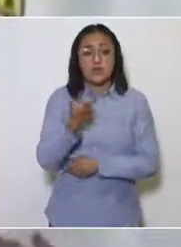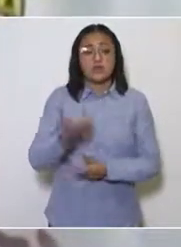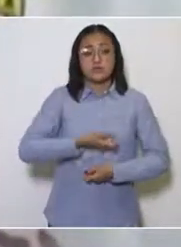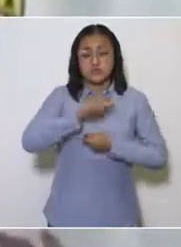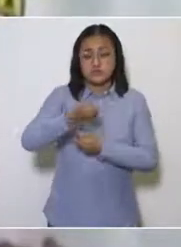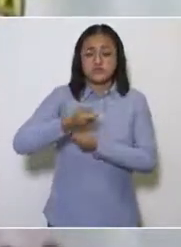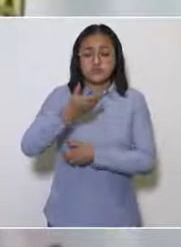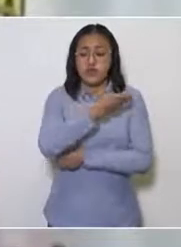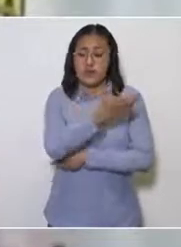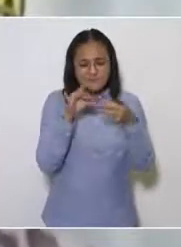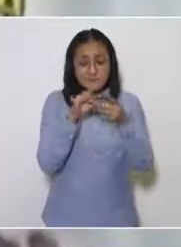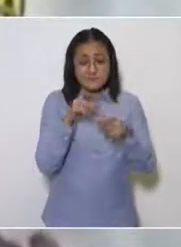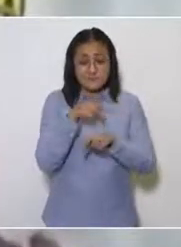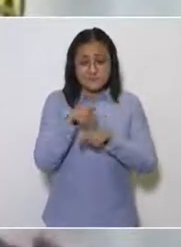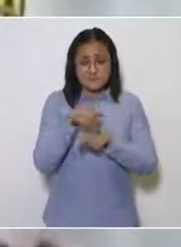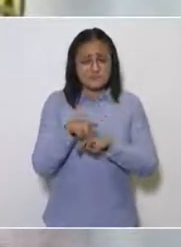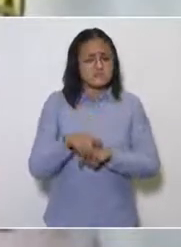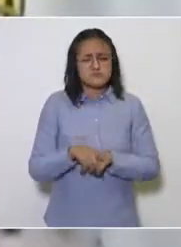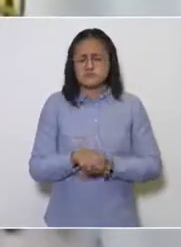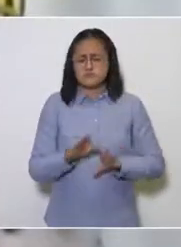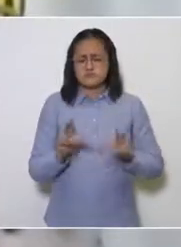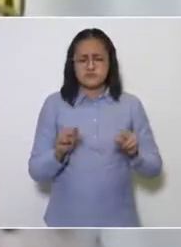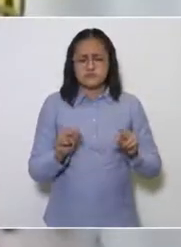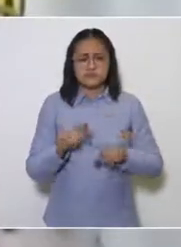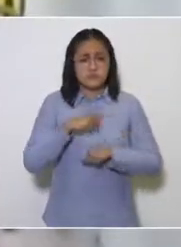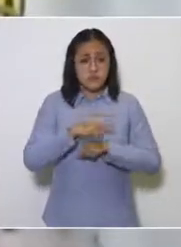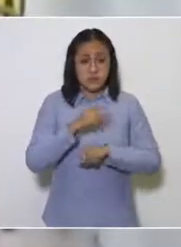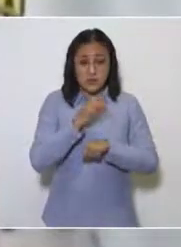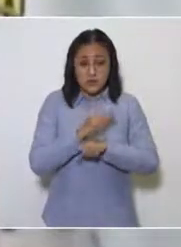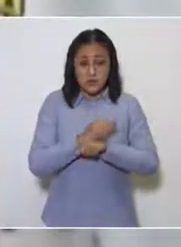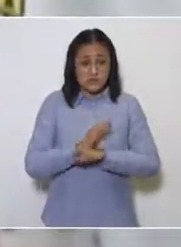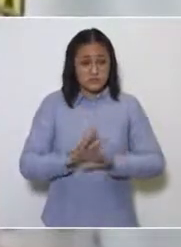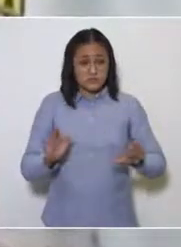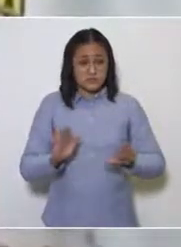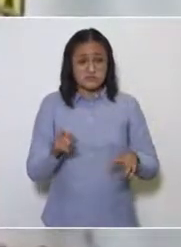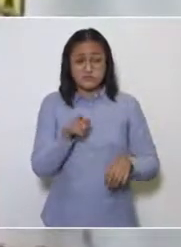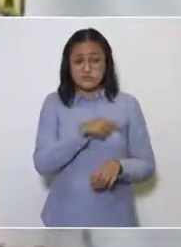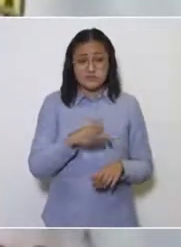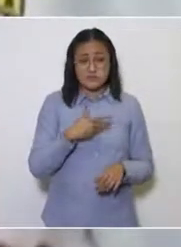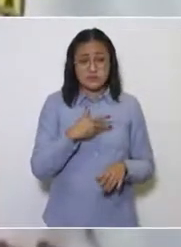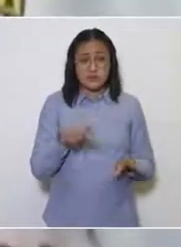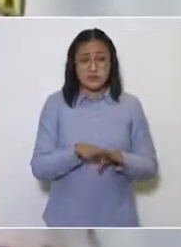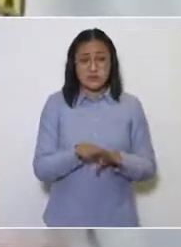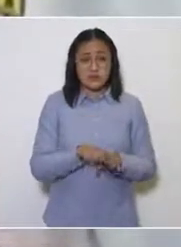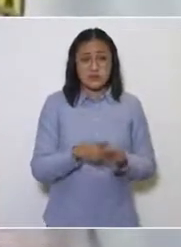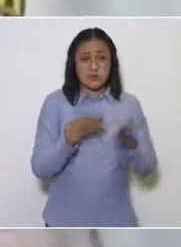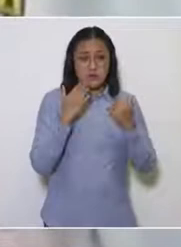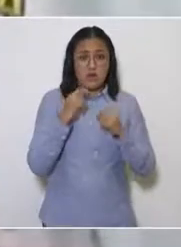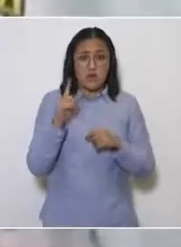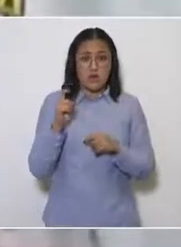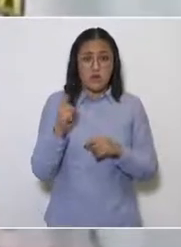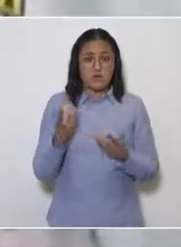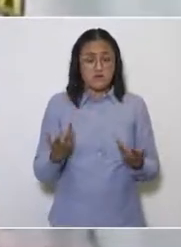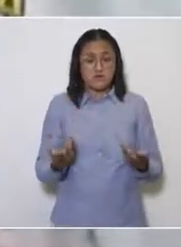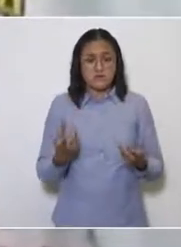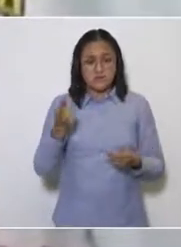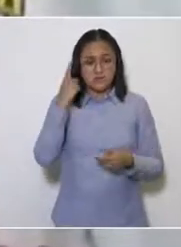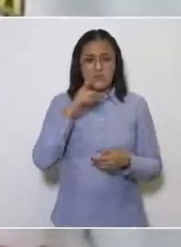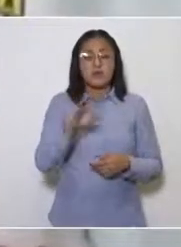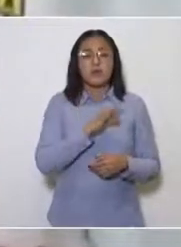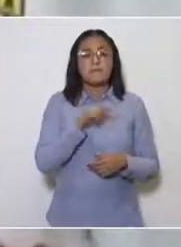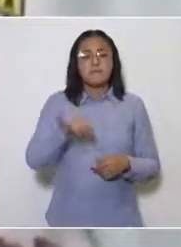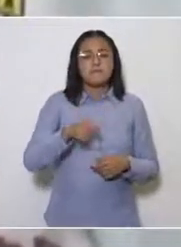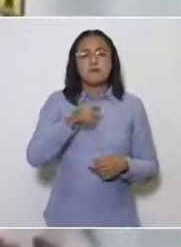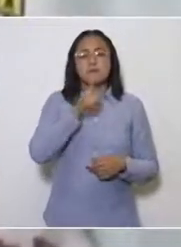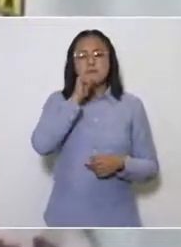riego agrícola, gobernador. En este momento no hay ninguna zona que presente riesgo de suministro de agua para consumo